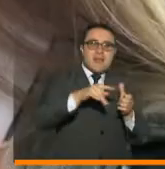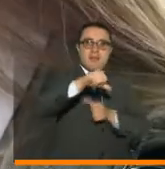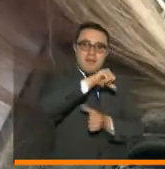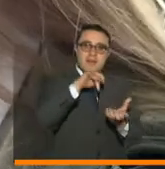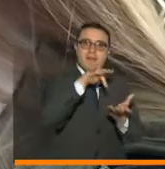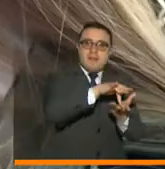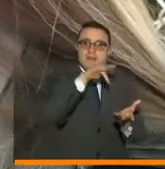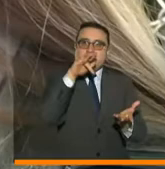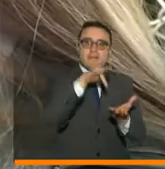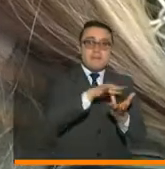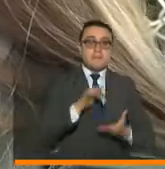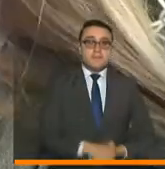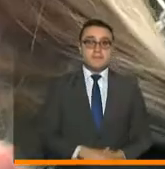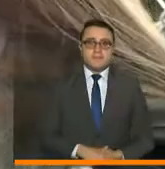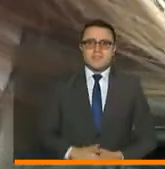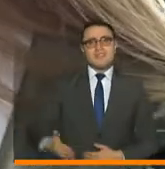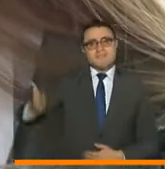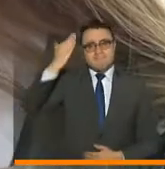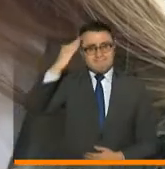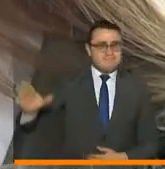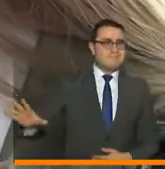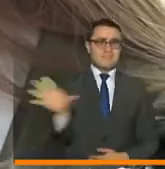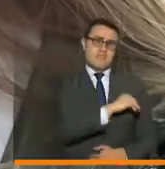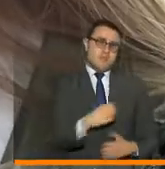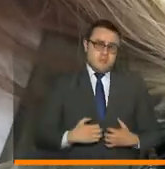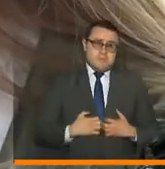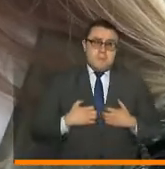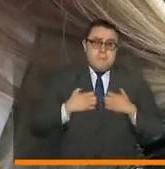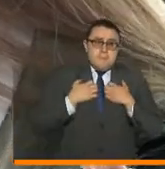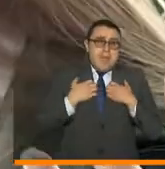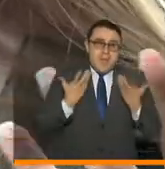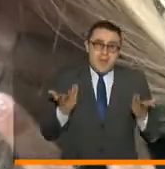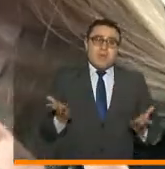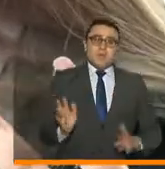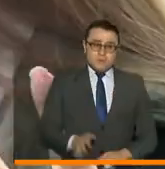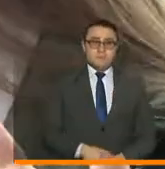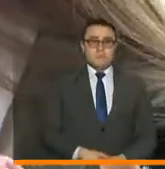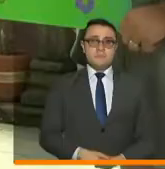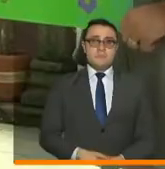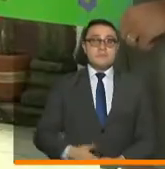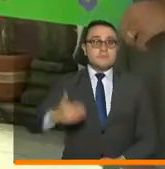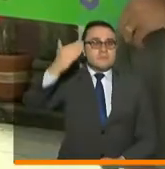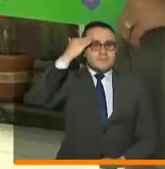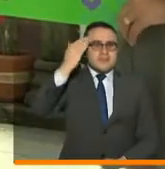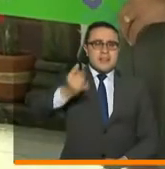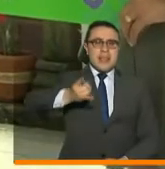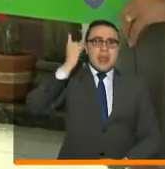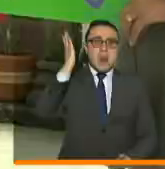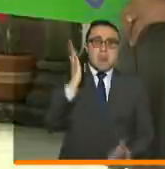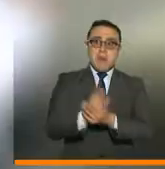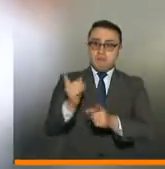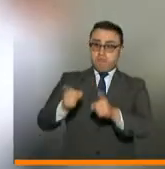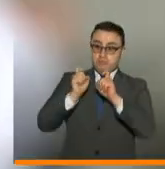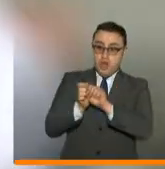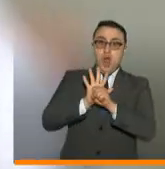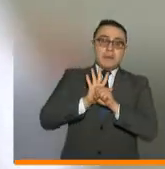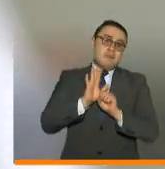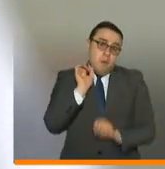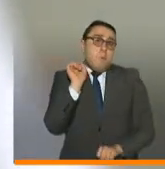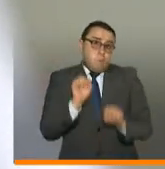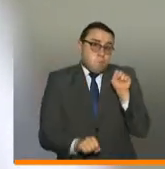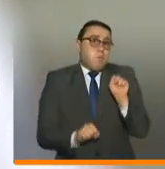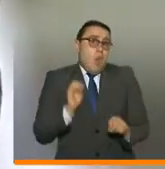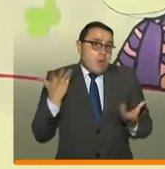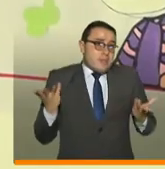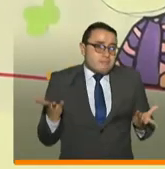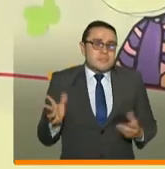Yo sé que todos tenemos miedo, porque todos tenemos miedo y nosotros sabemos de que en algún momento nos podemos infectar y por eso tenemos que estar